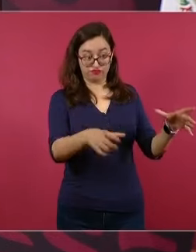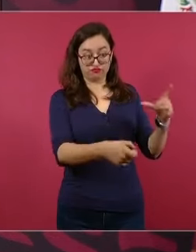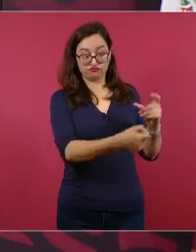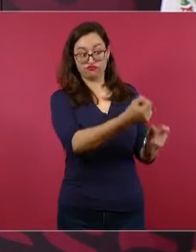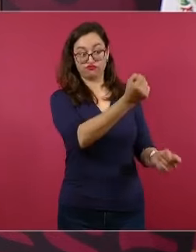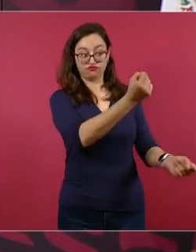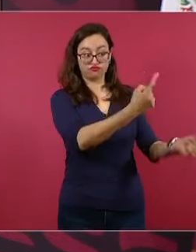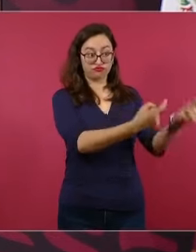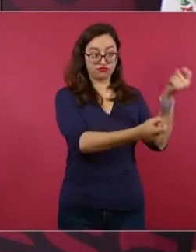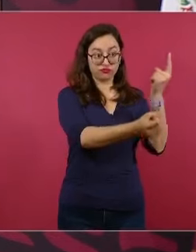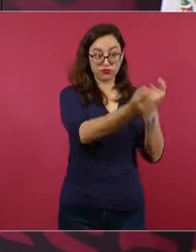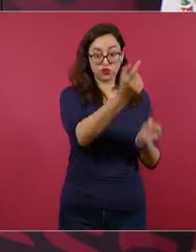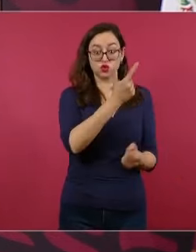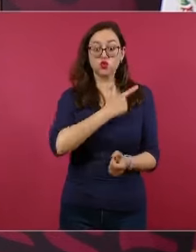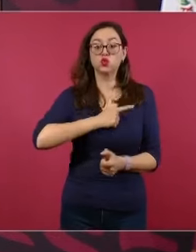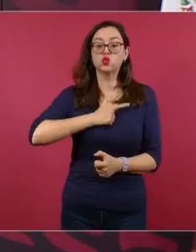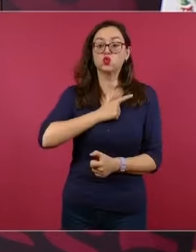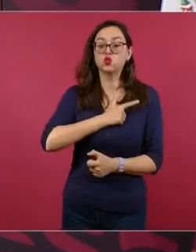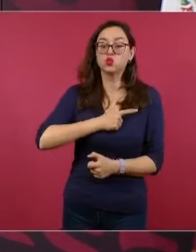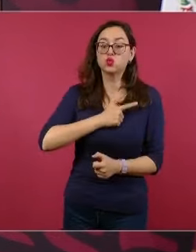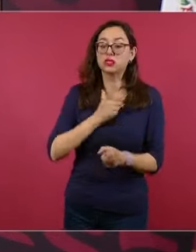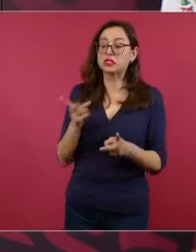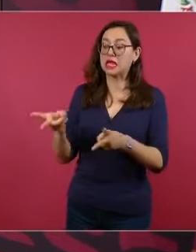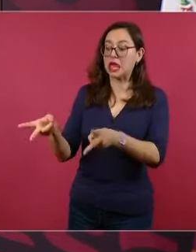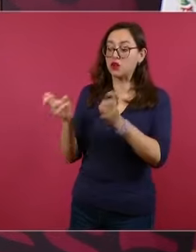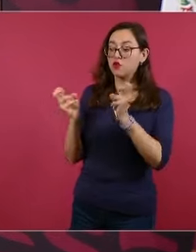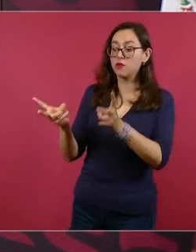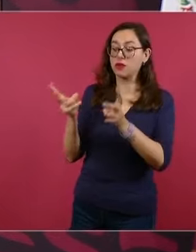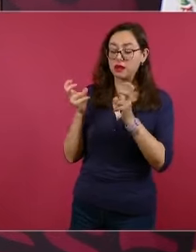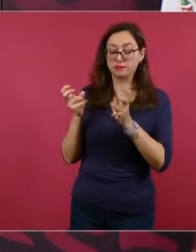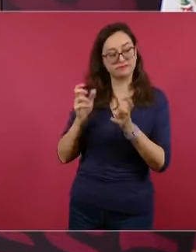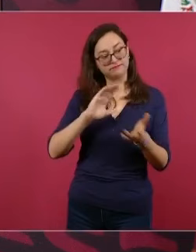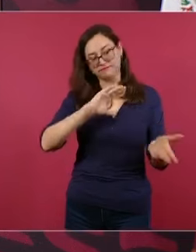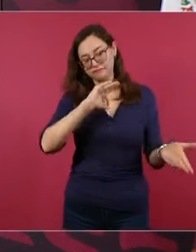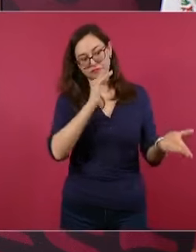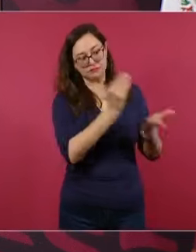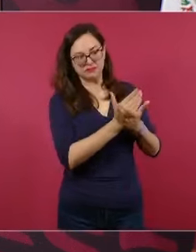robar otros porque ya no tienen el privilegio de